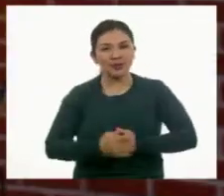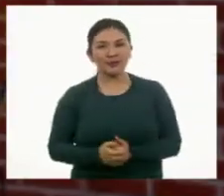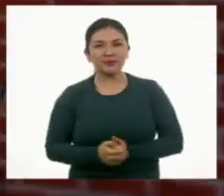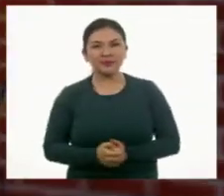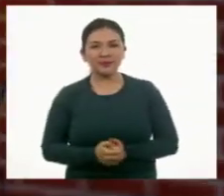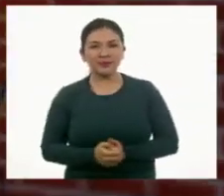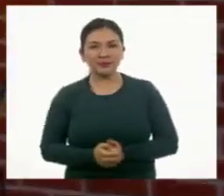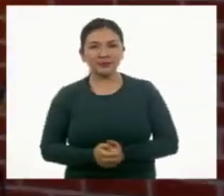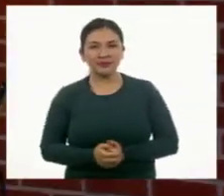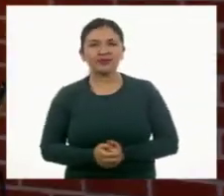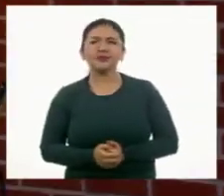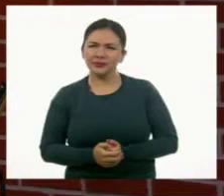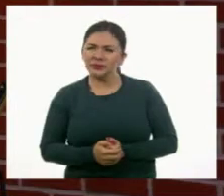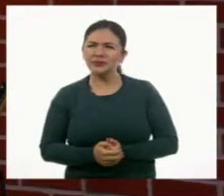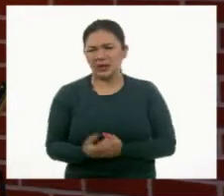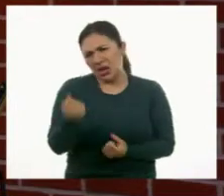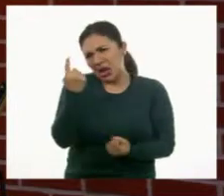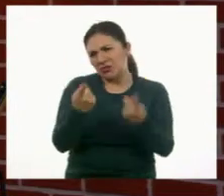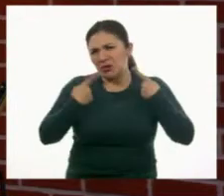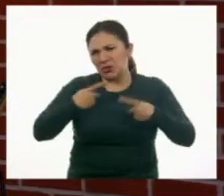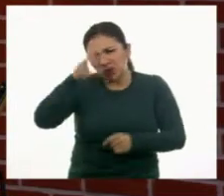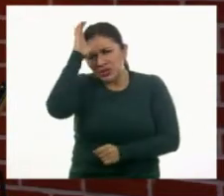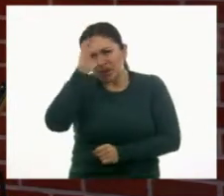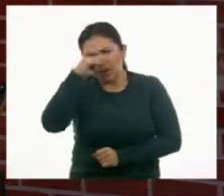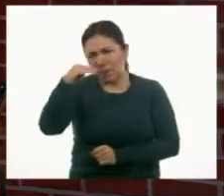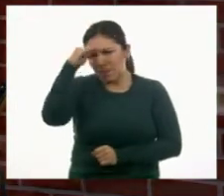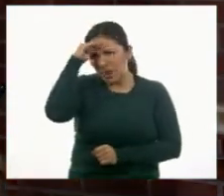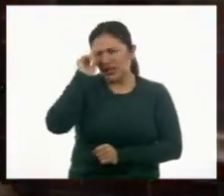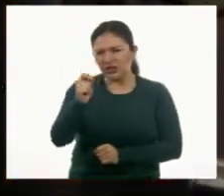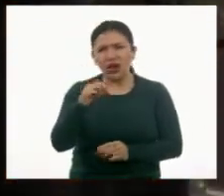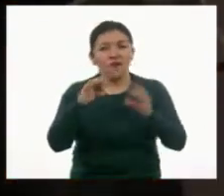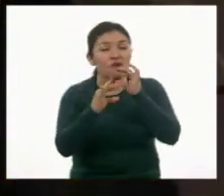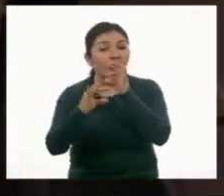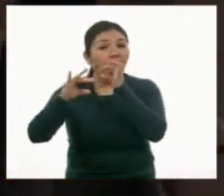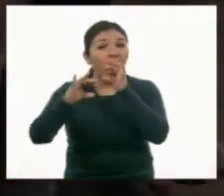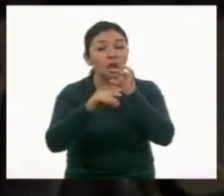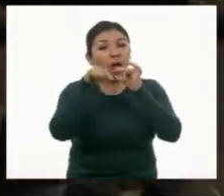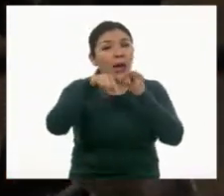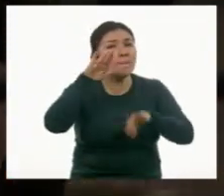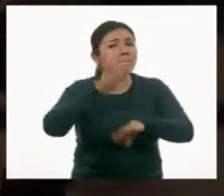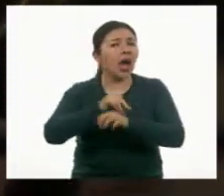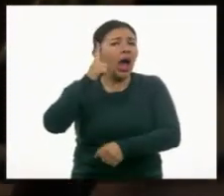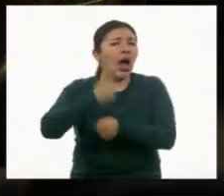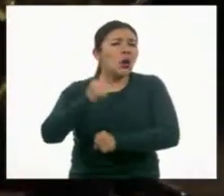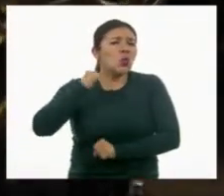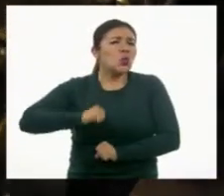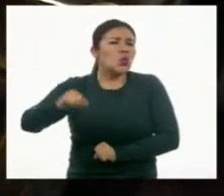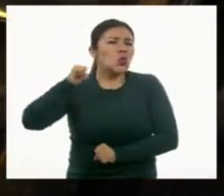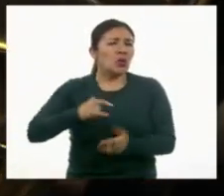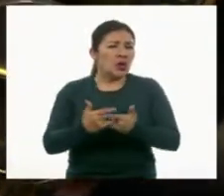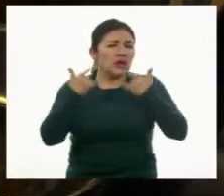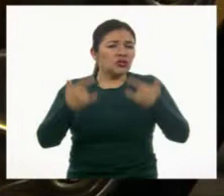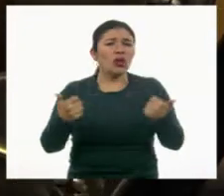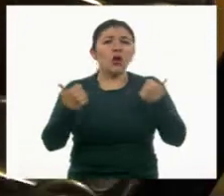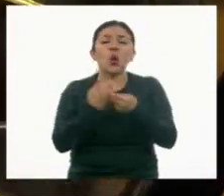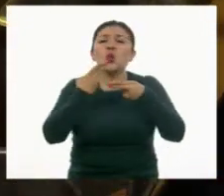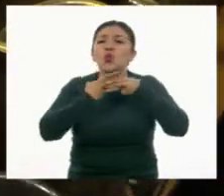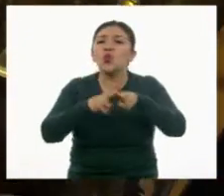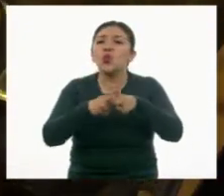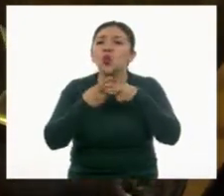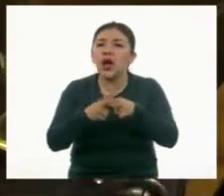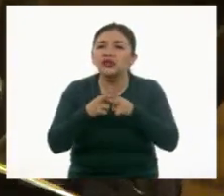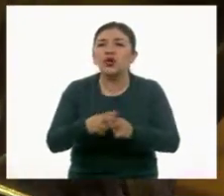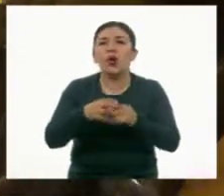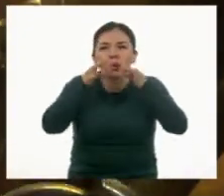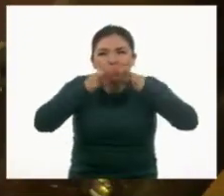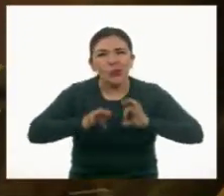8. Algunos científicos creen que la flauta es el instrumento más antiguo de la historia, hecha con huesos de ave y